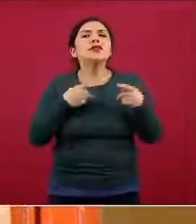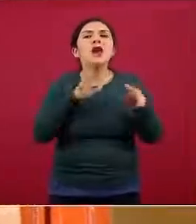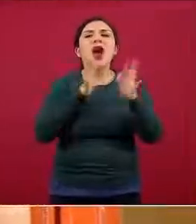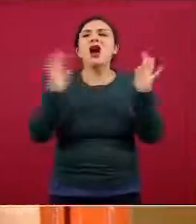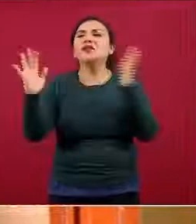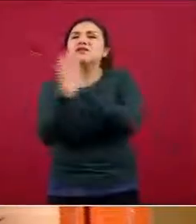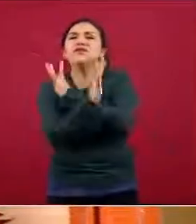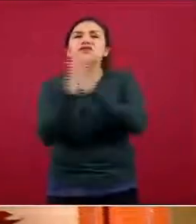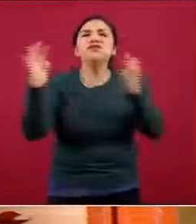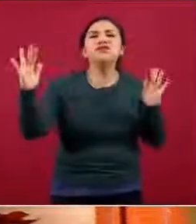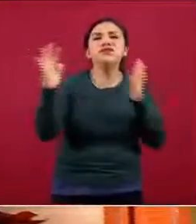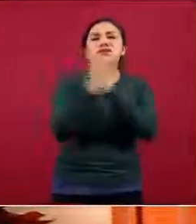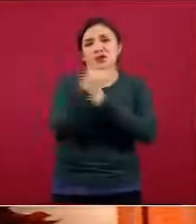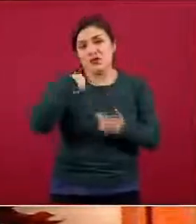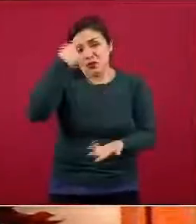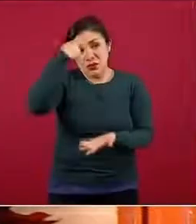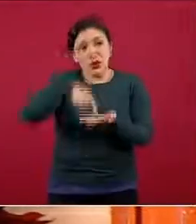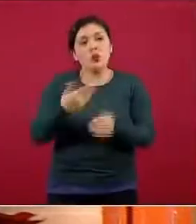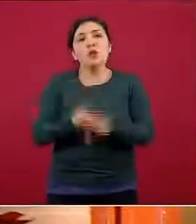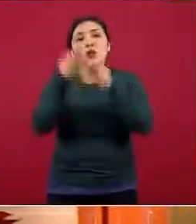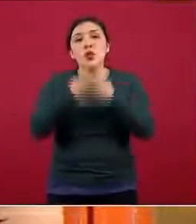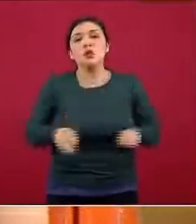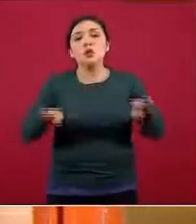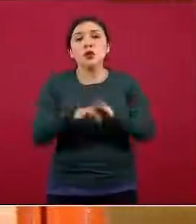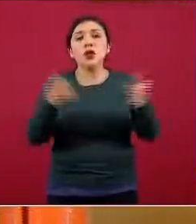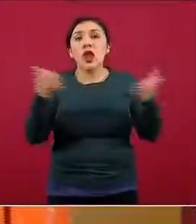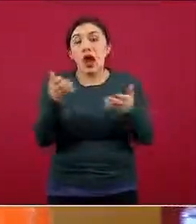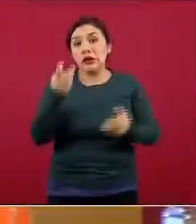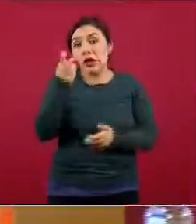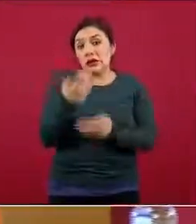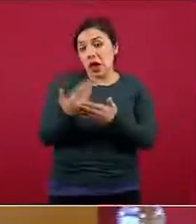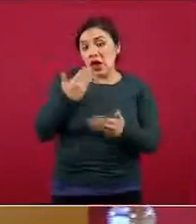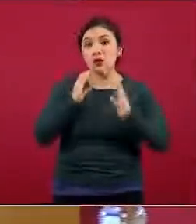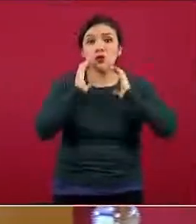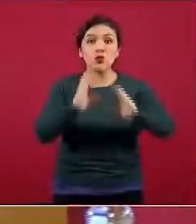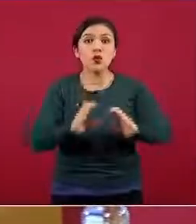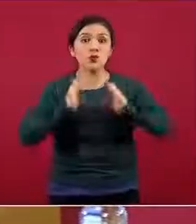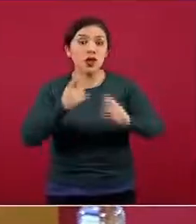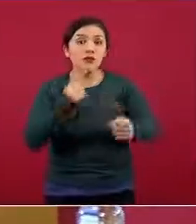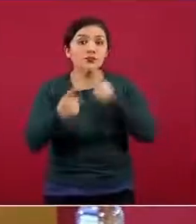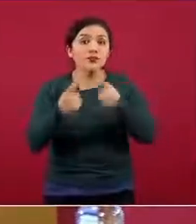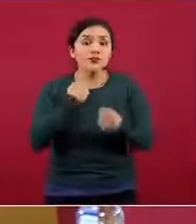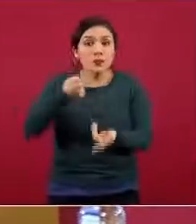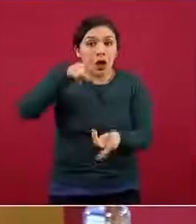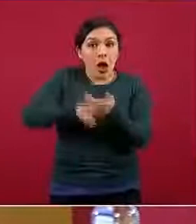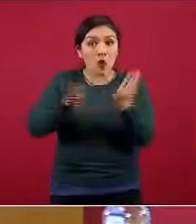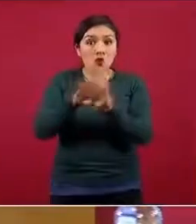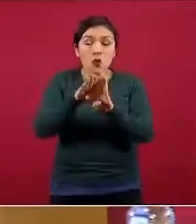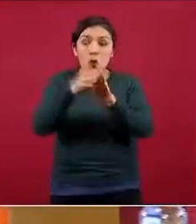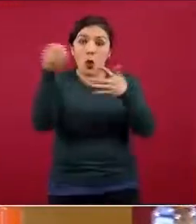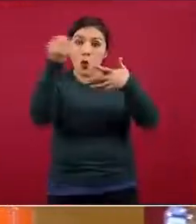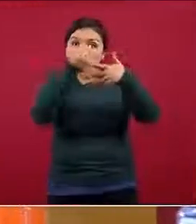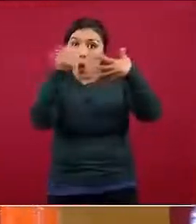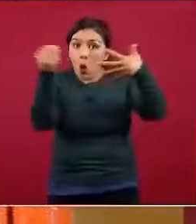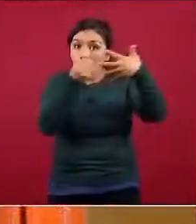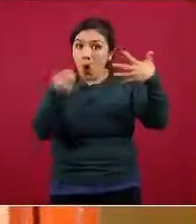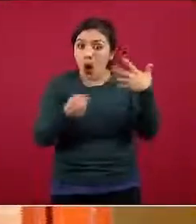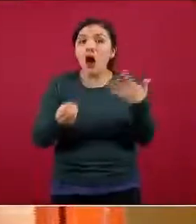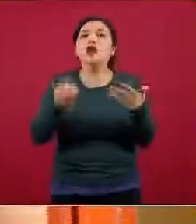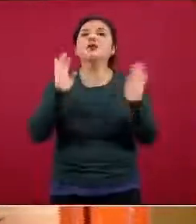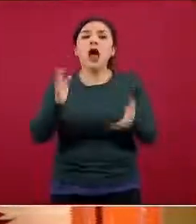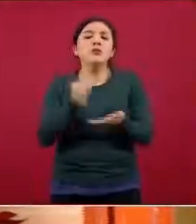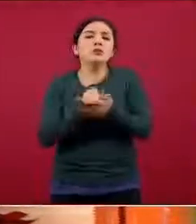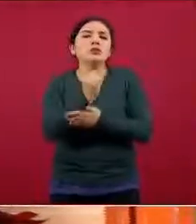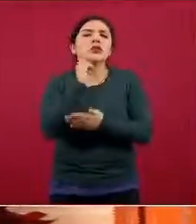transmisión, creo que fue importante el haber tomado esta precaución, que también dentro de los lineamientos se ha